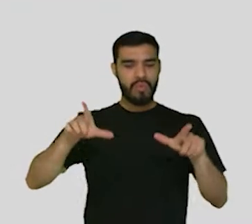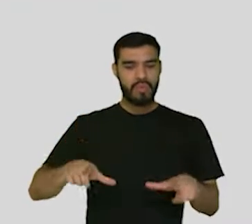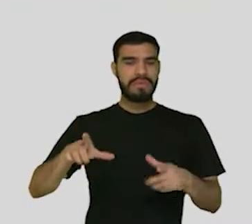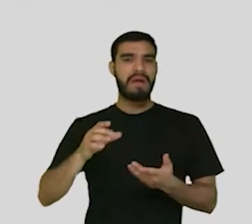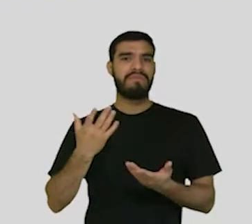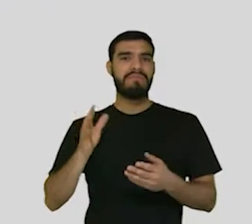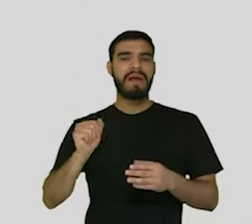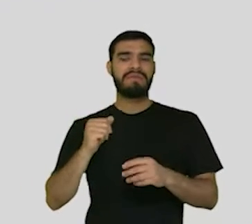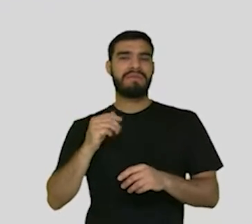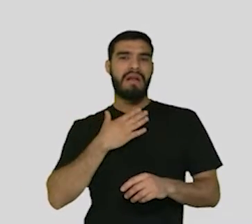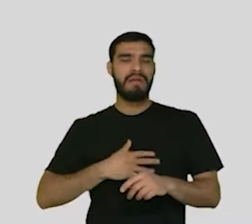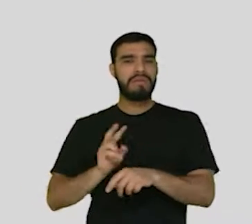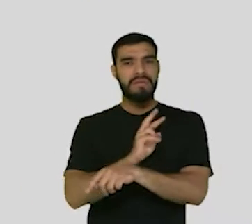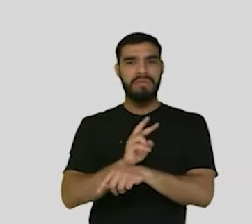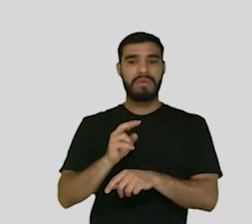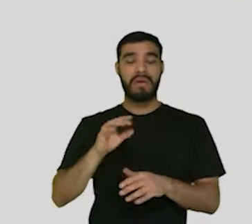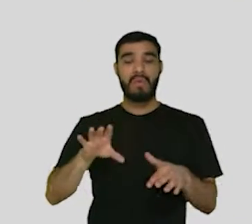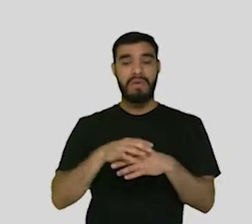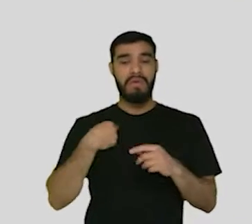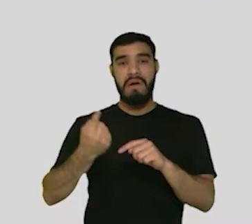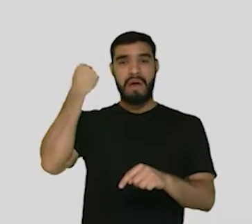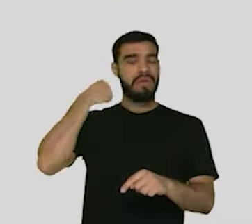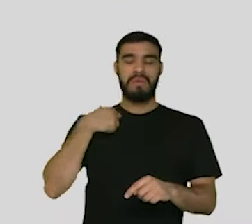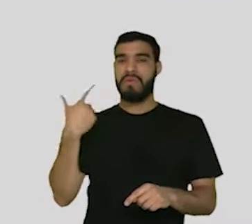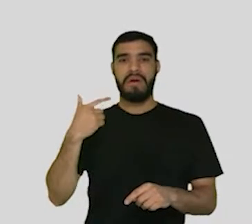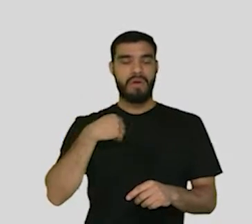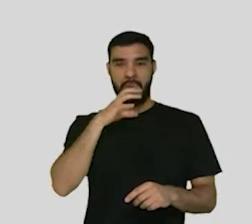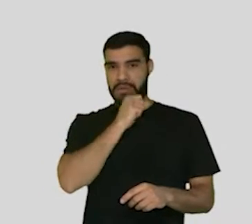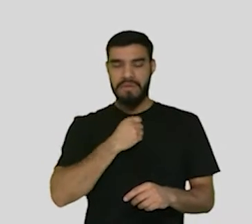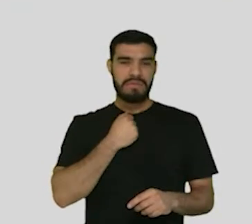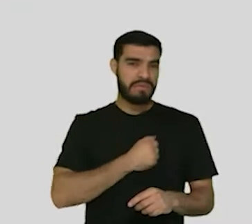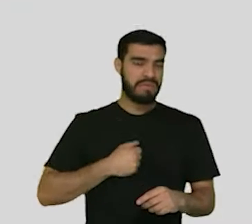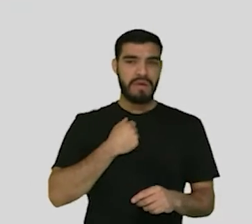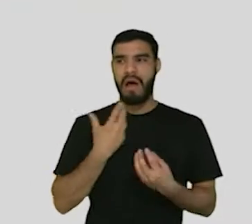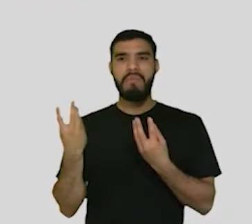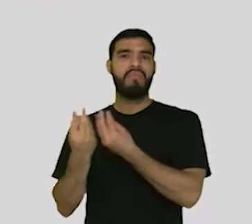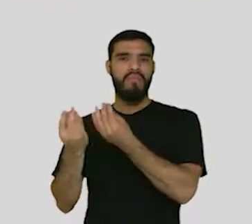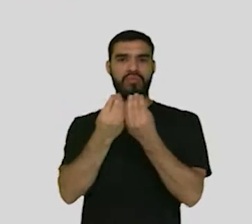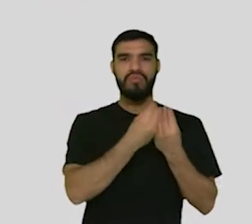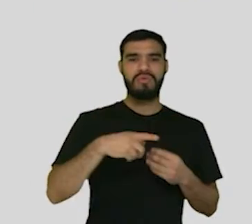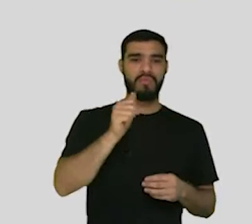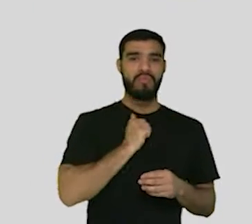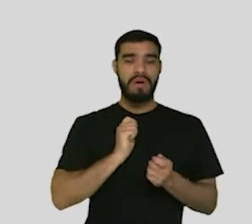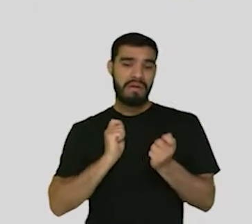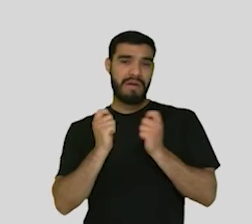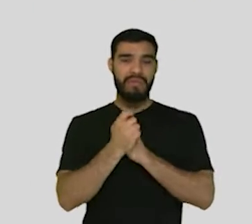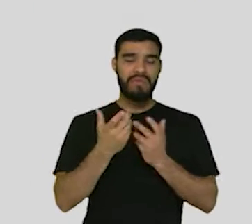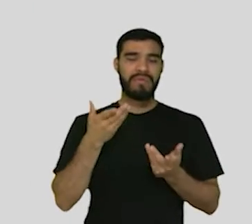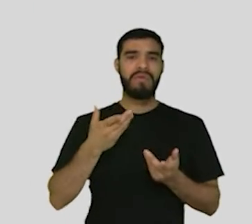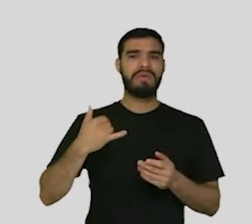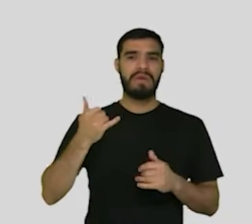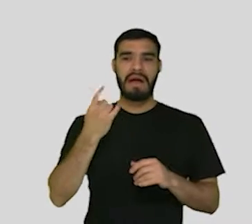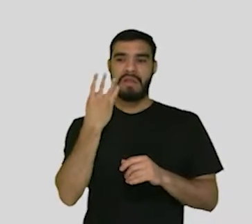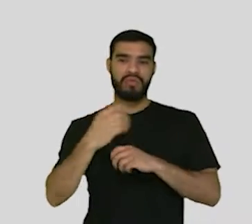techo, petin ogapu, o ñeñangare que ojape jesea yepa, pe oga sendareko yakue, o pe